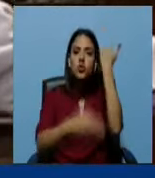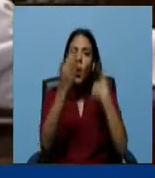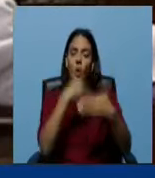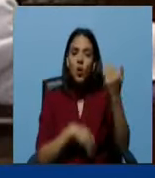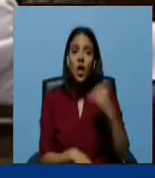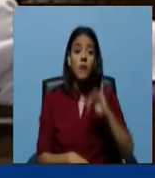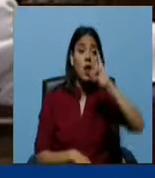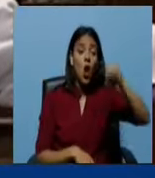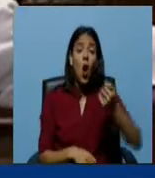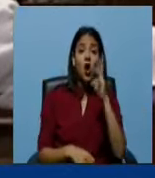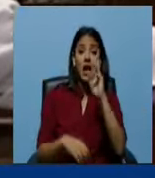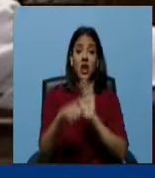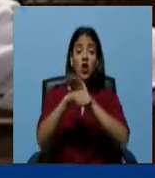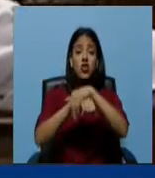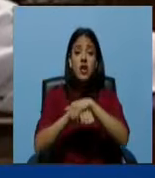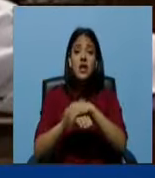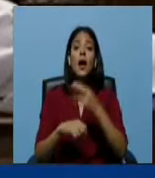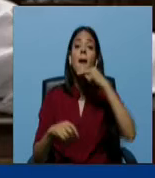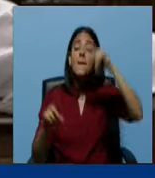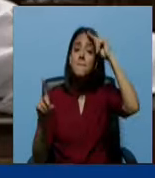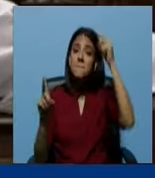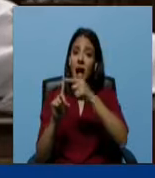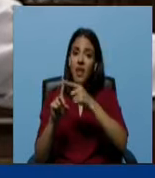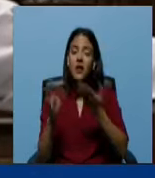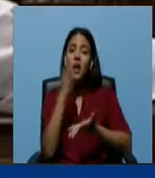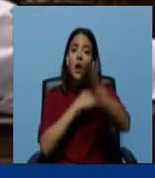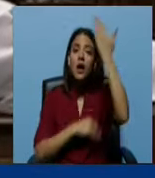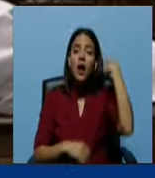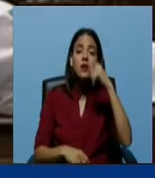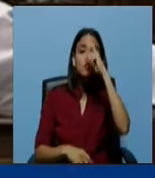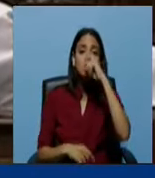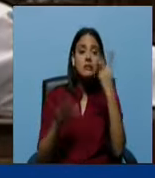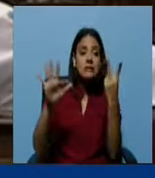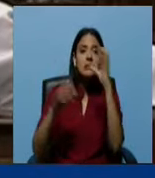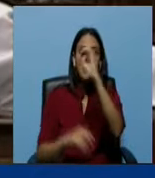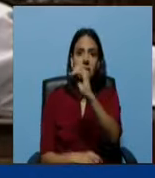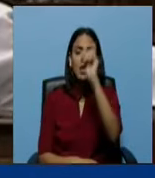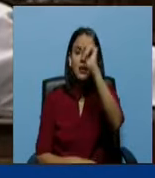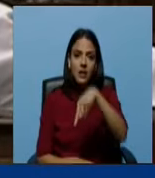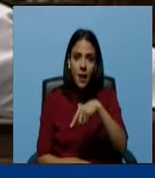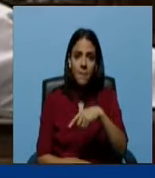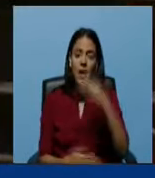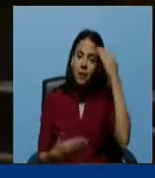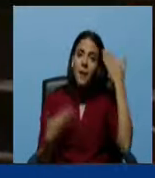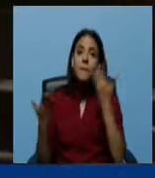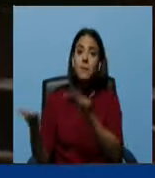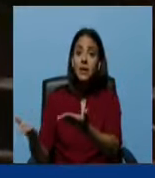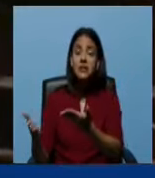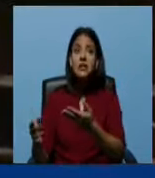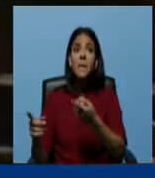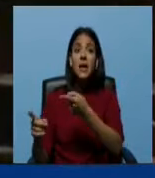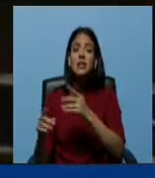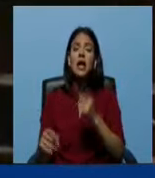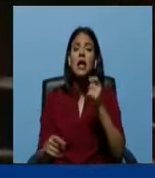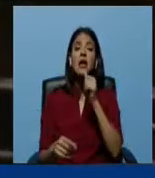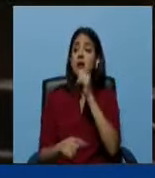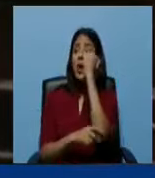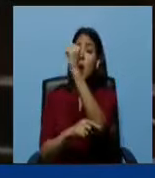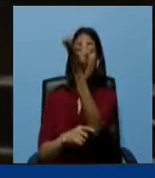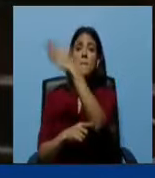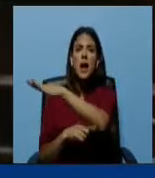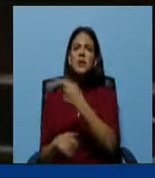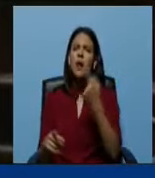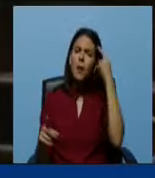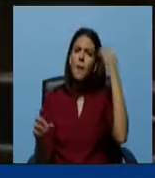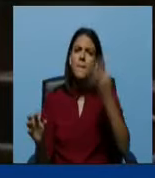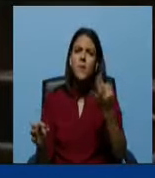Jorge Rodríguez Padre en los 70, que precisamente a Jorge lo matan porque